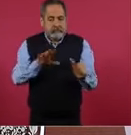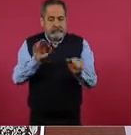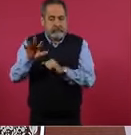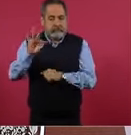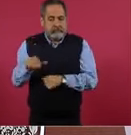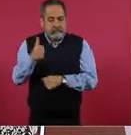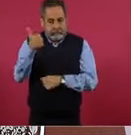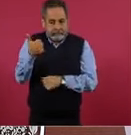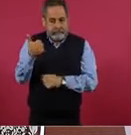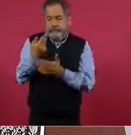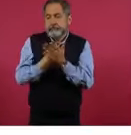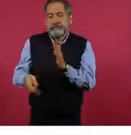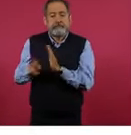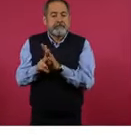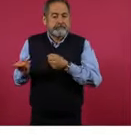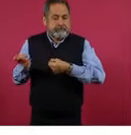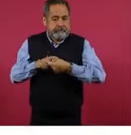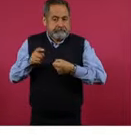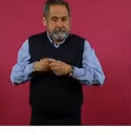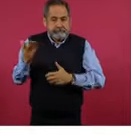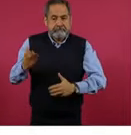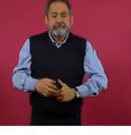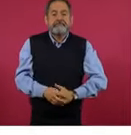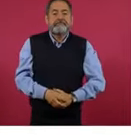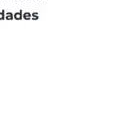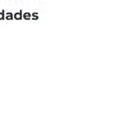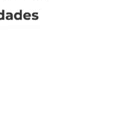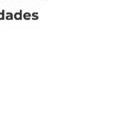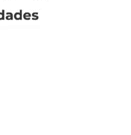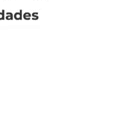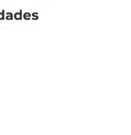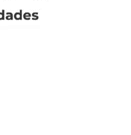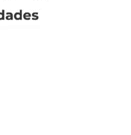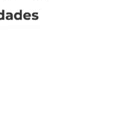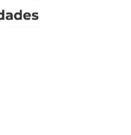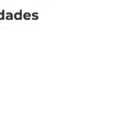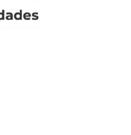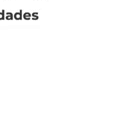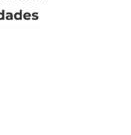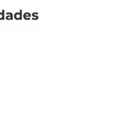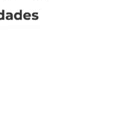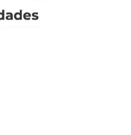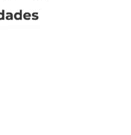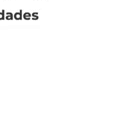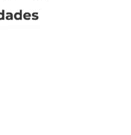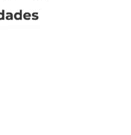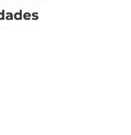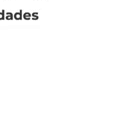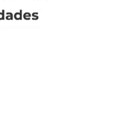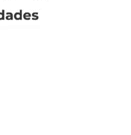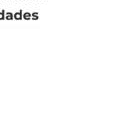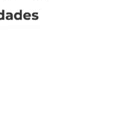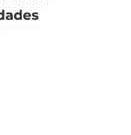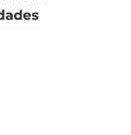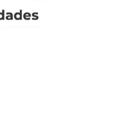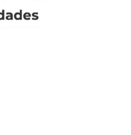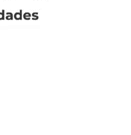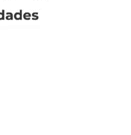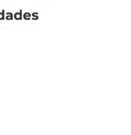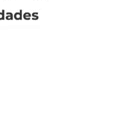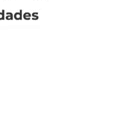3.646 vacantes de enfermería, 1.027 de auxiliares de enfermería, 2.619 de